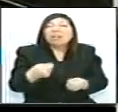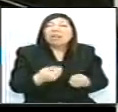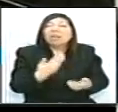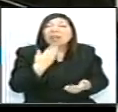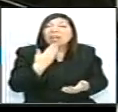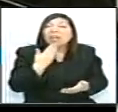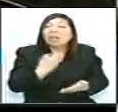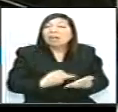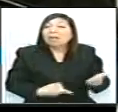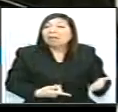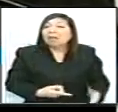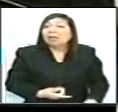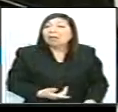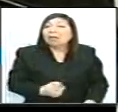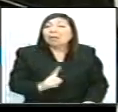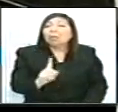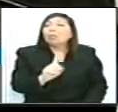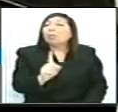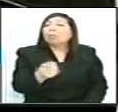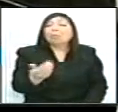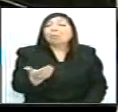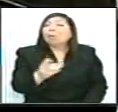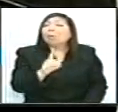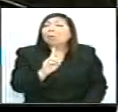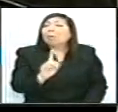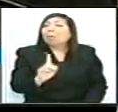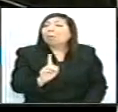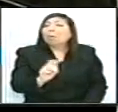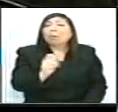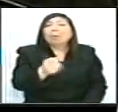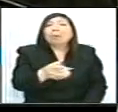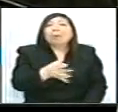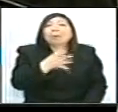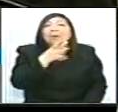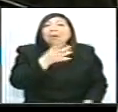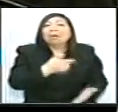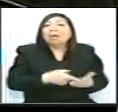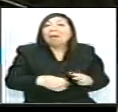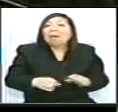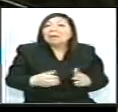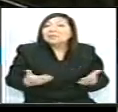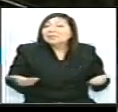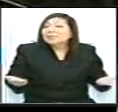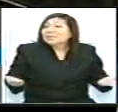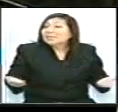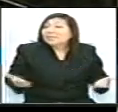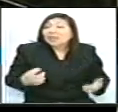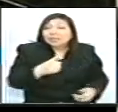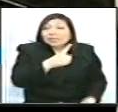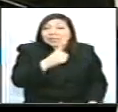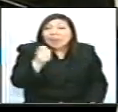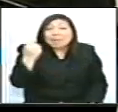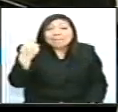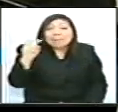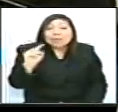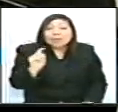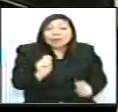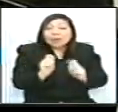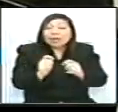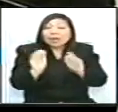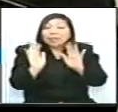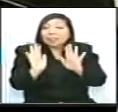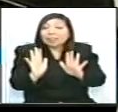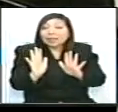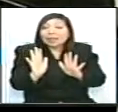invertir, nos dijeron que ellos no habían pedido y que no sabían qué se iba a hacer. De esos 100 millones, 10 le han dado